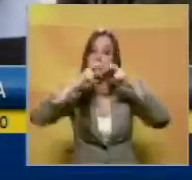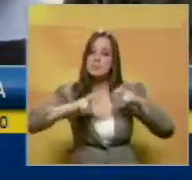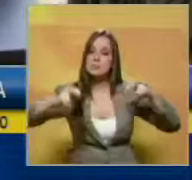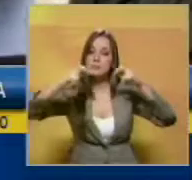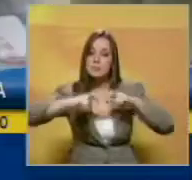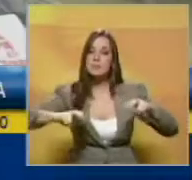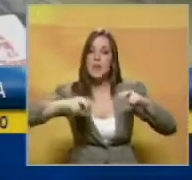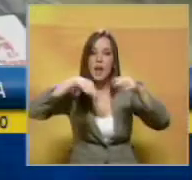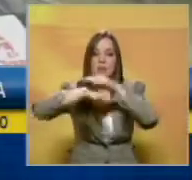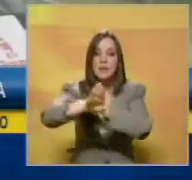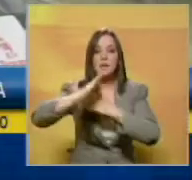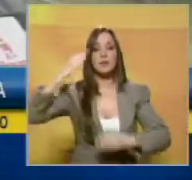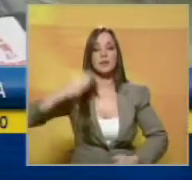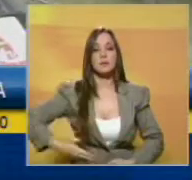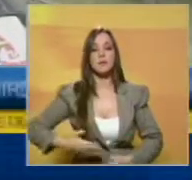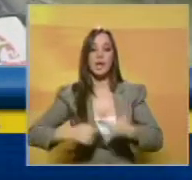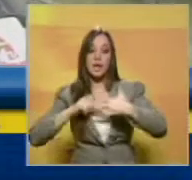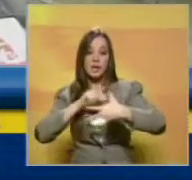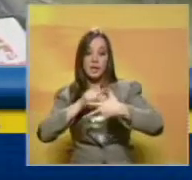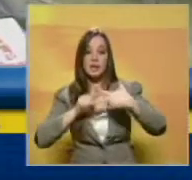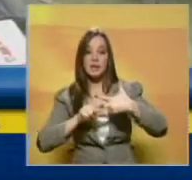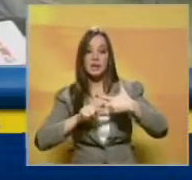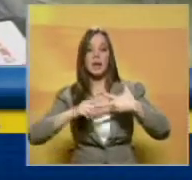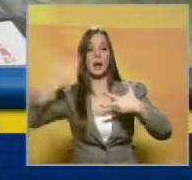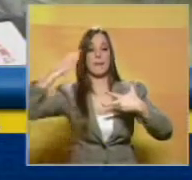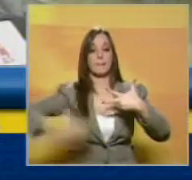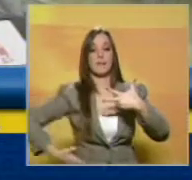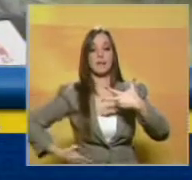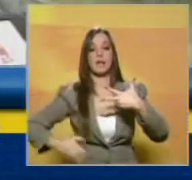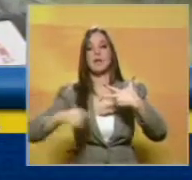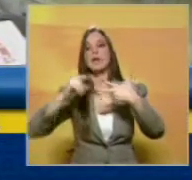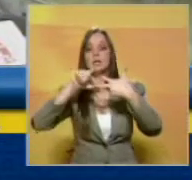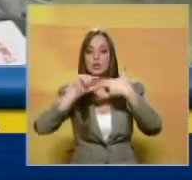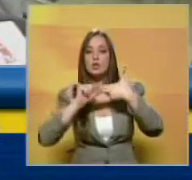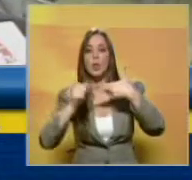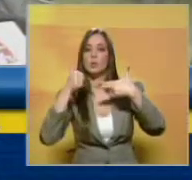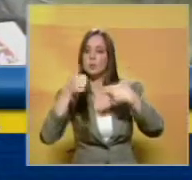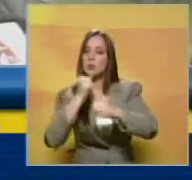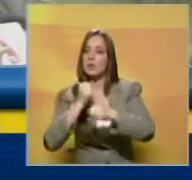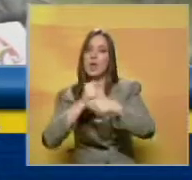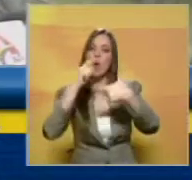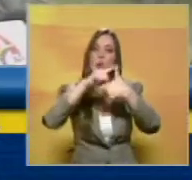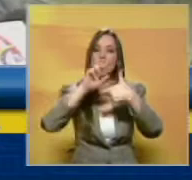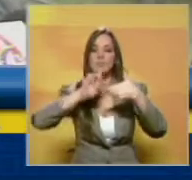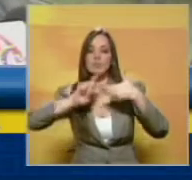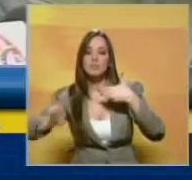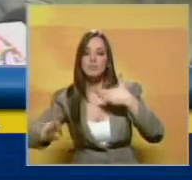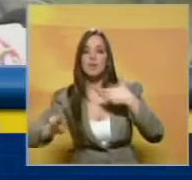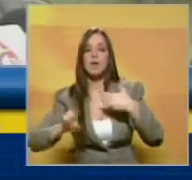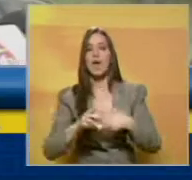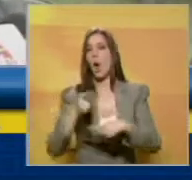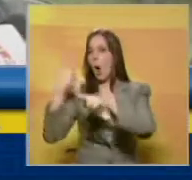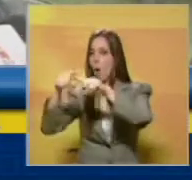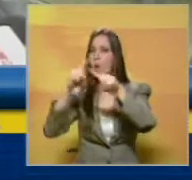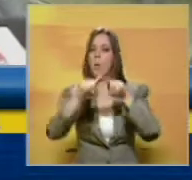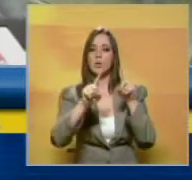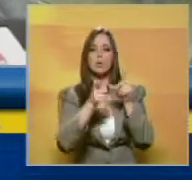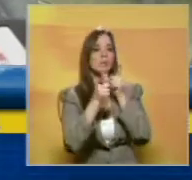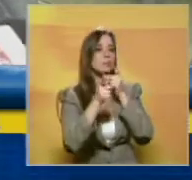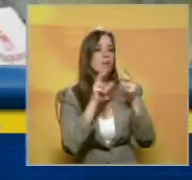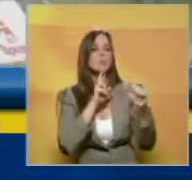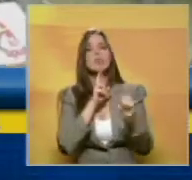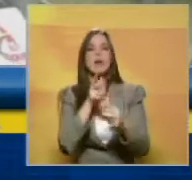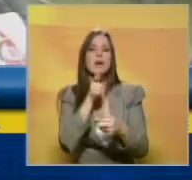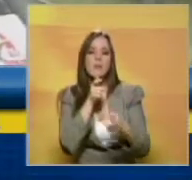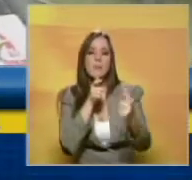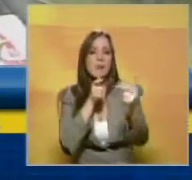dentro de la FAM. 3 oficiales más, 2 activos y 1 en situación de retiro también detenidos. Y bueno, el resto han sido entrevistas que se han